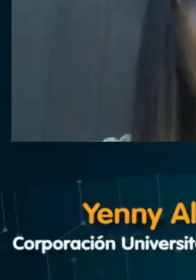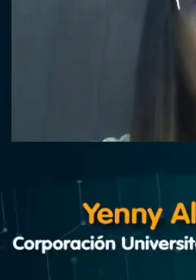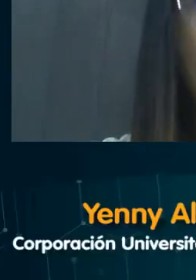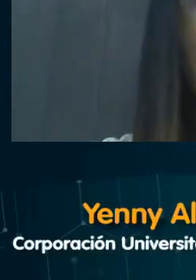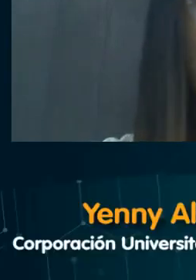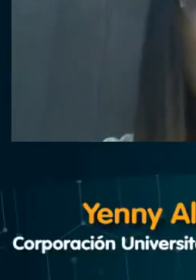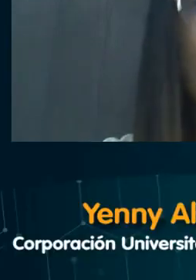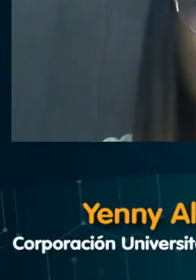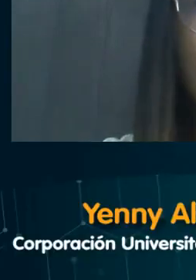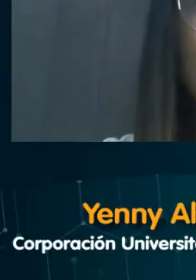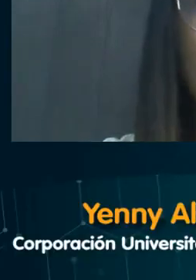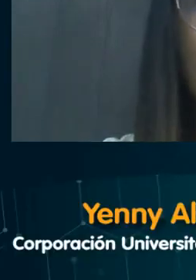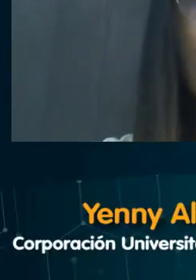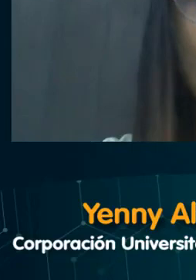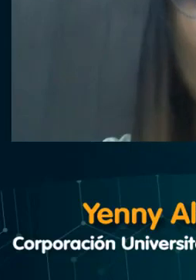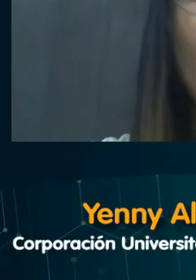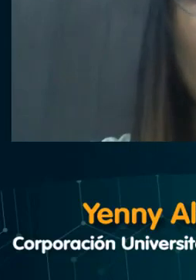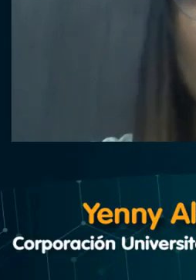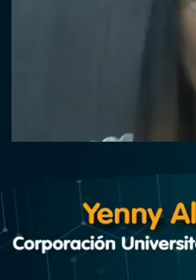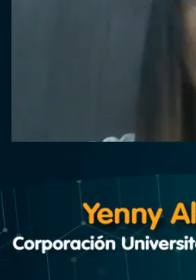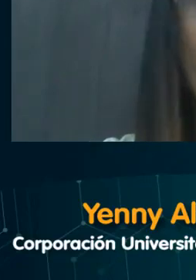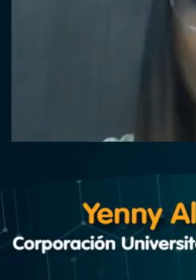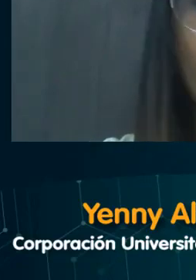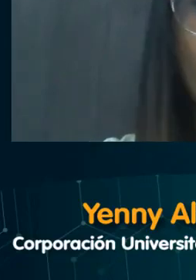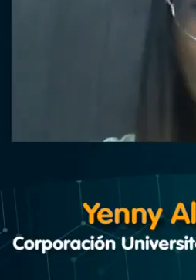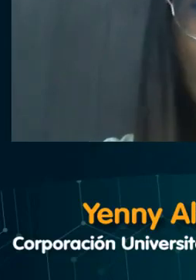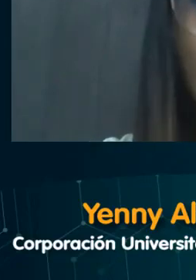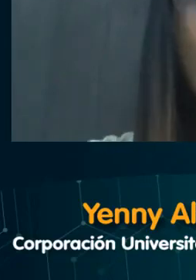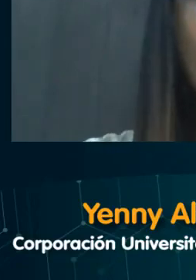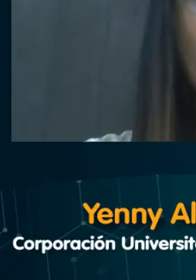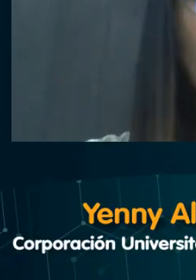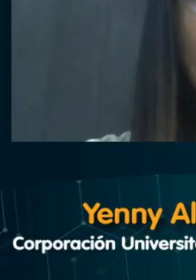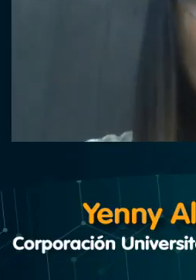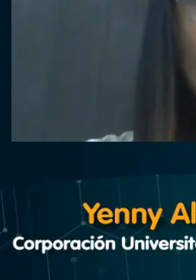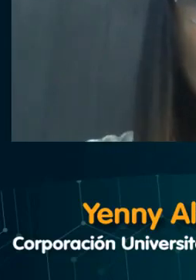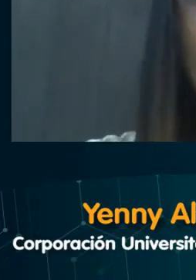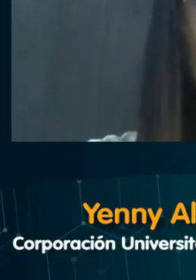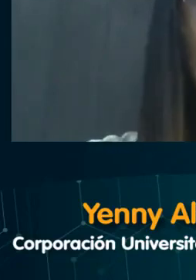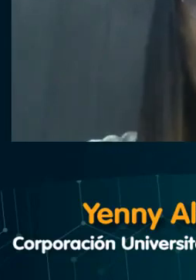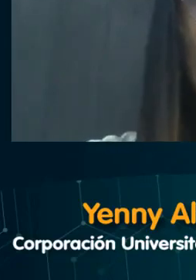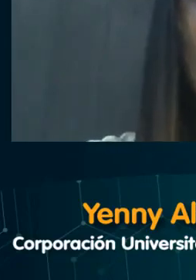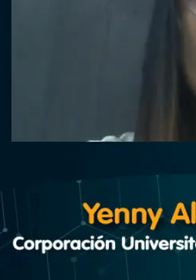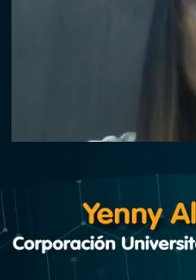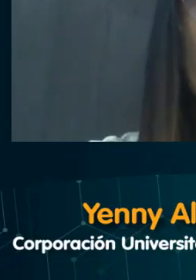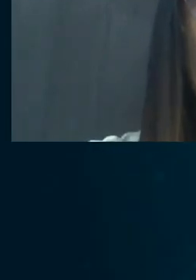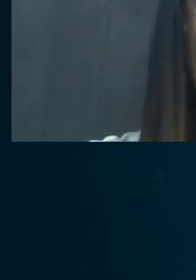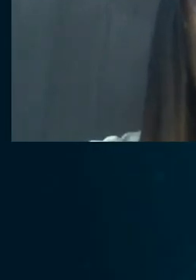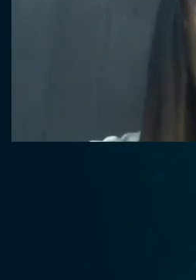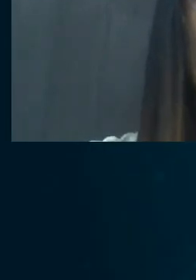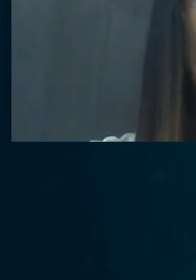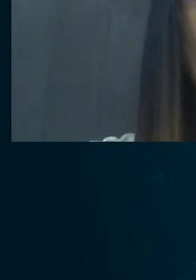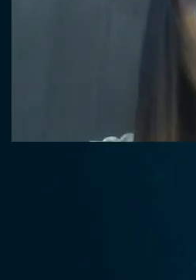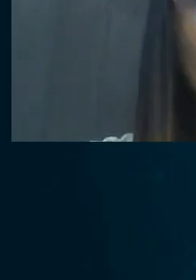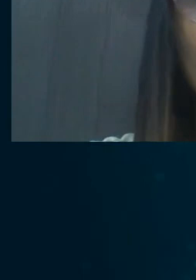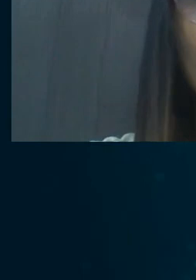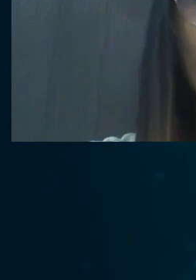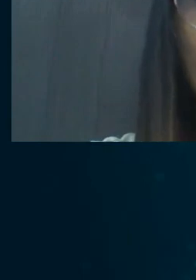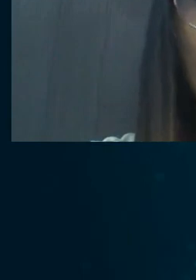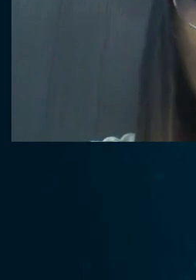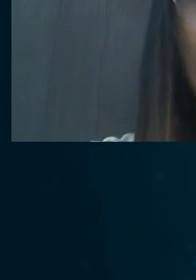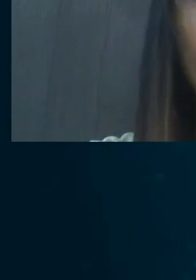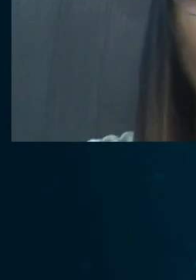la Corporación Universitaria Americana de la carrera de Ingeniería Industrial y pertenecemos actualmente al semillero de